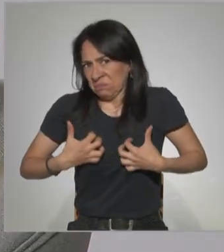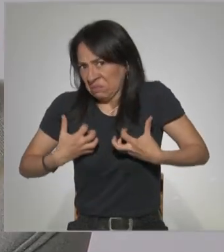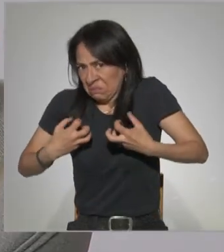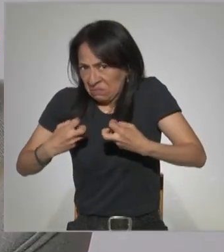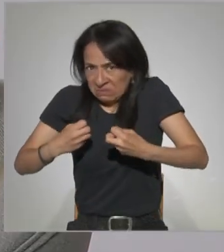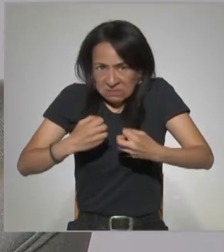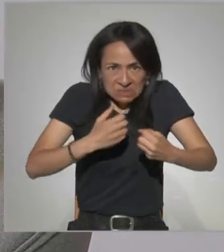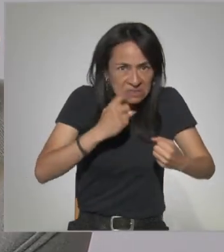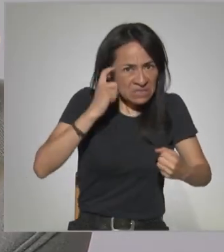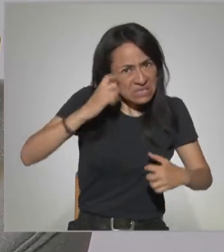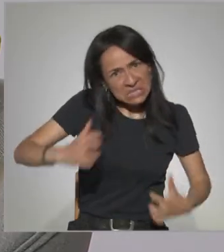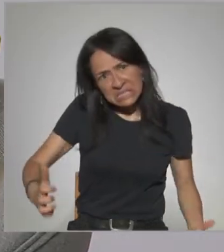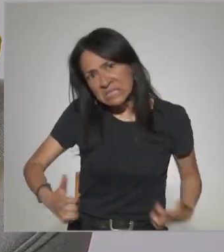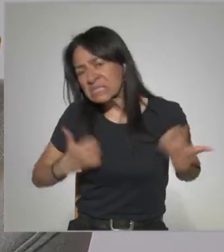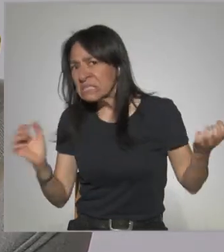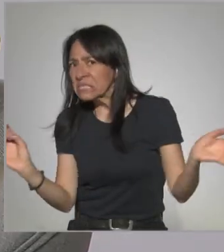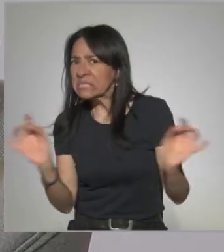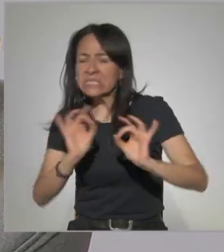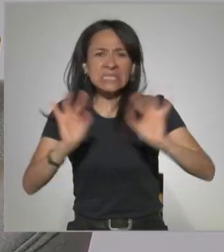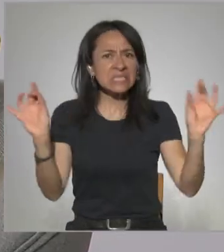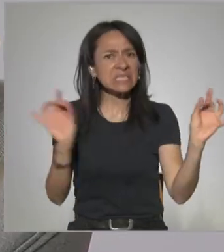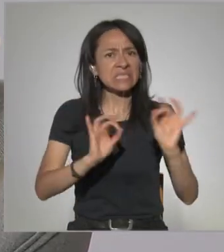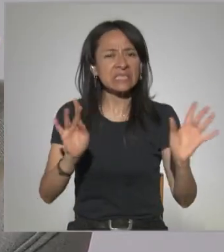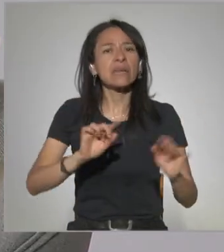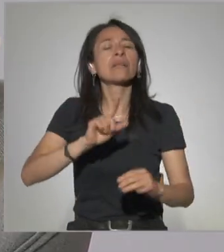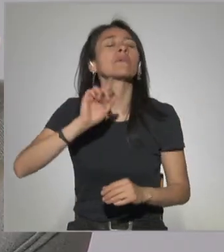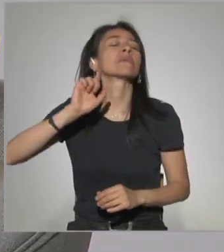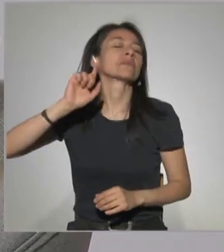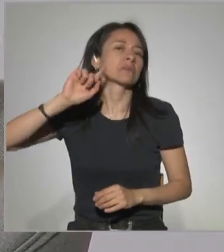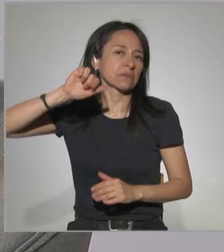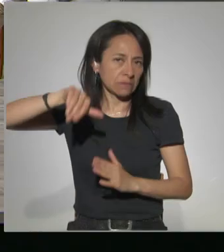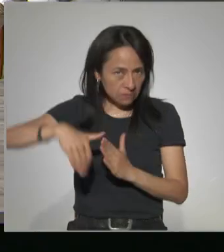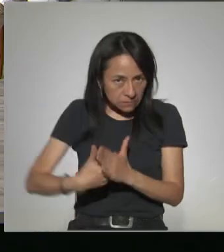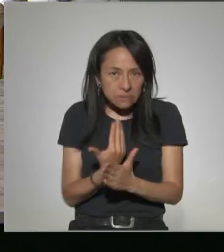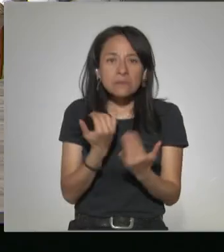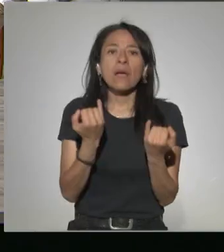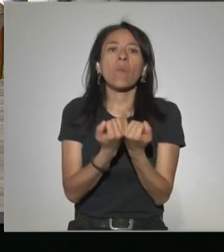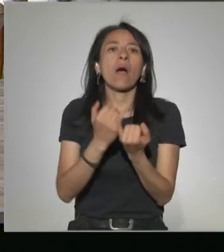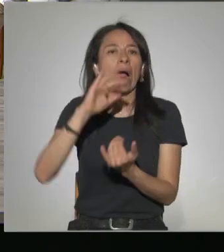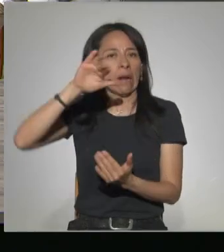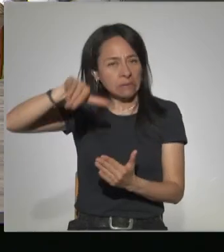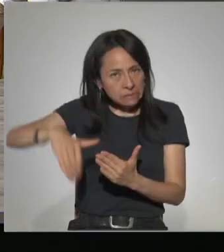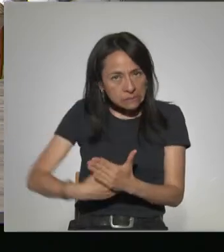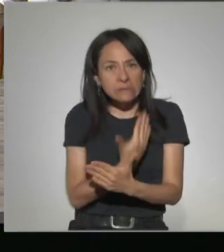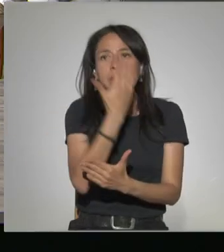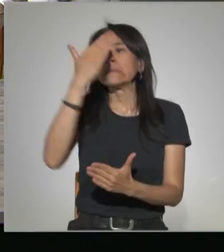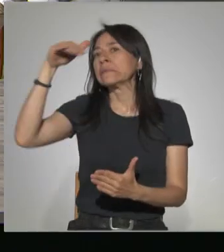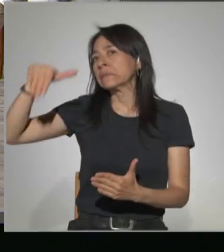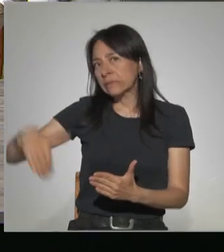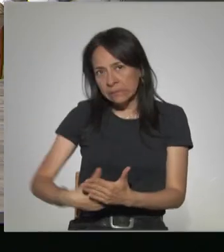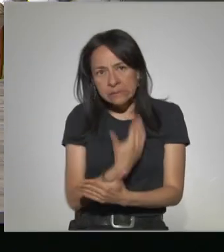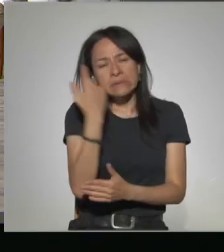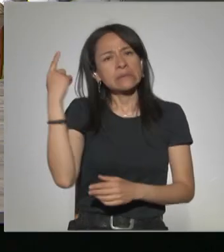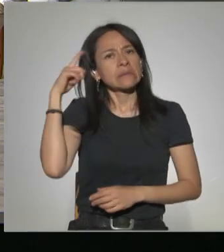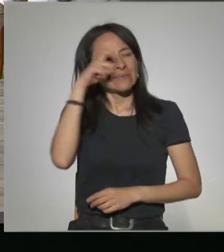un círculo vicioso de no poder manejarlo. Sí, justo retomando un poquito lo que decía Liz, es